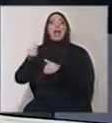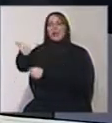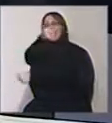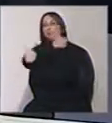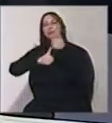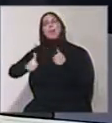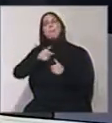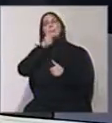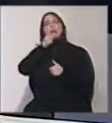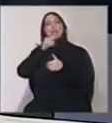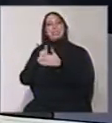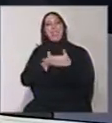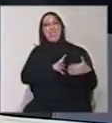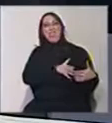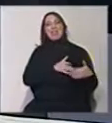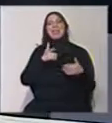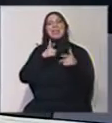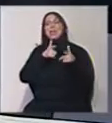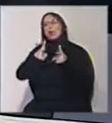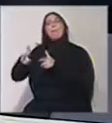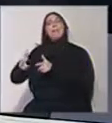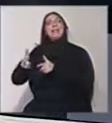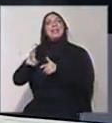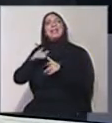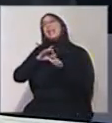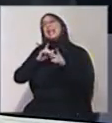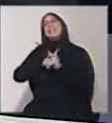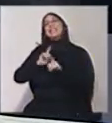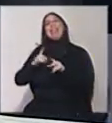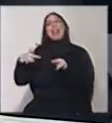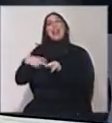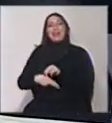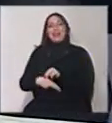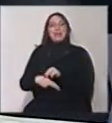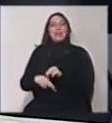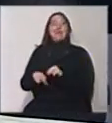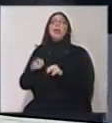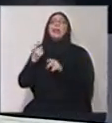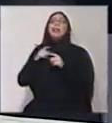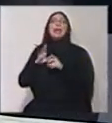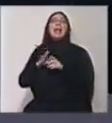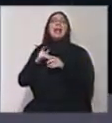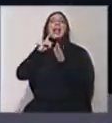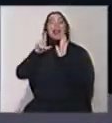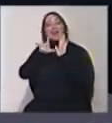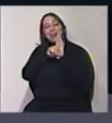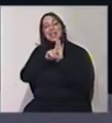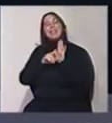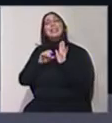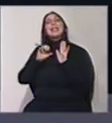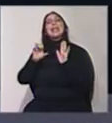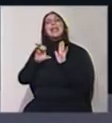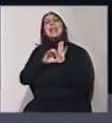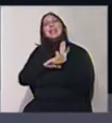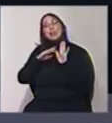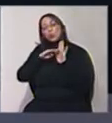policía y a, por lo tanto, combatir el delito sin límite de especie alguna y sin estar, por lo tanto, sometidos a la ley y a un estatuto específico